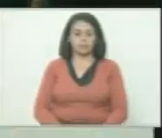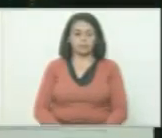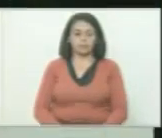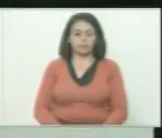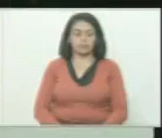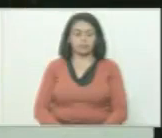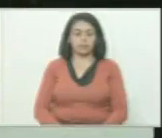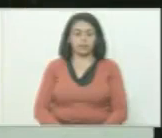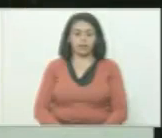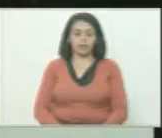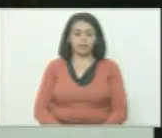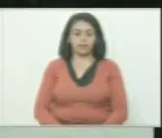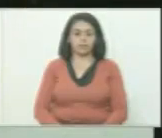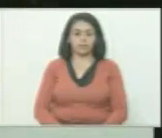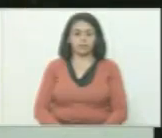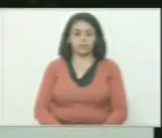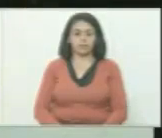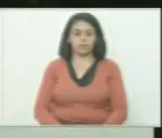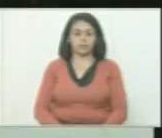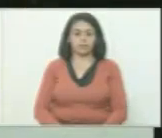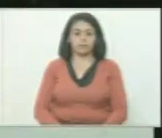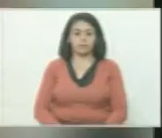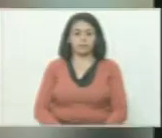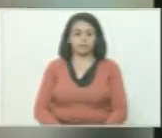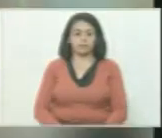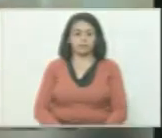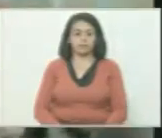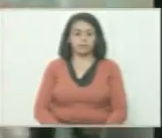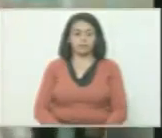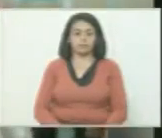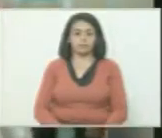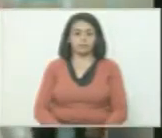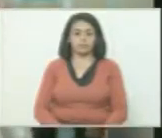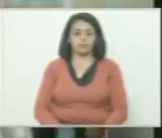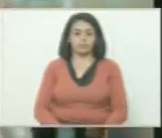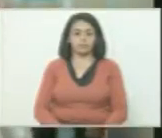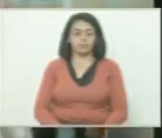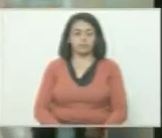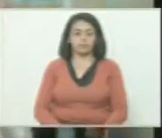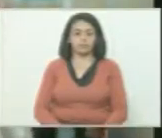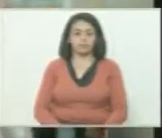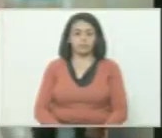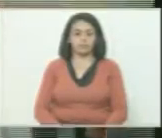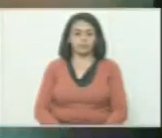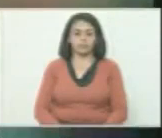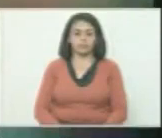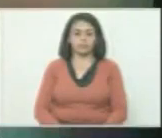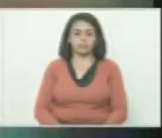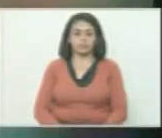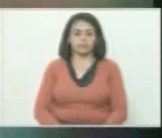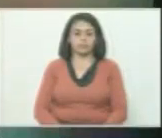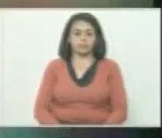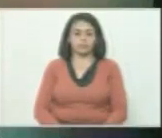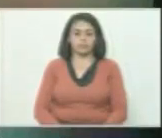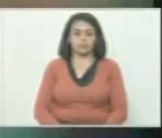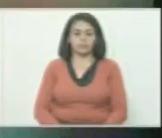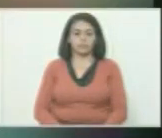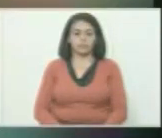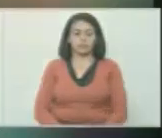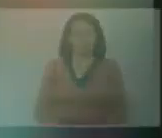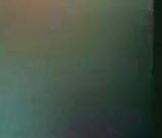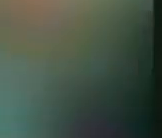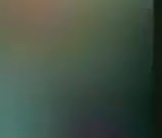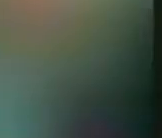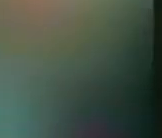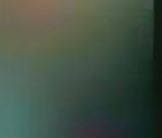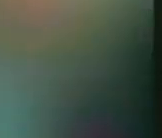emoción, que en el pueblo sin la llevamos y por alta divisa el